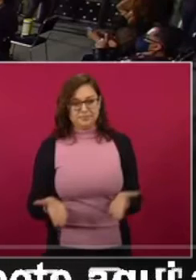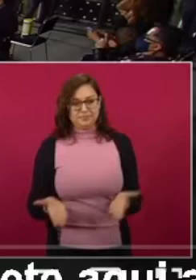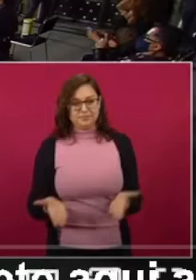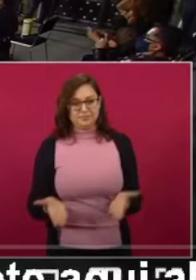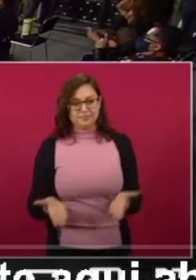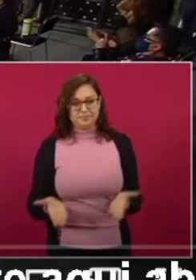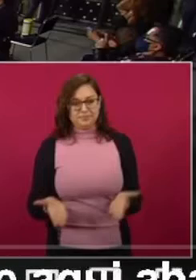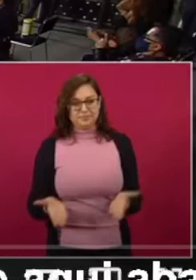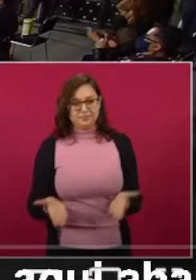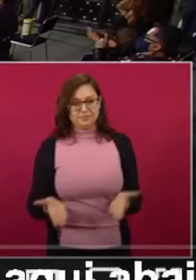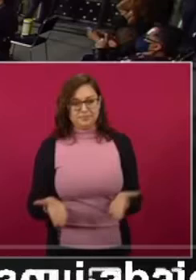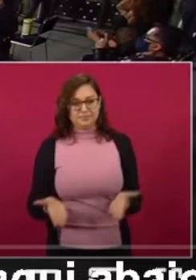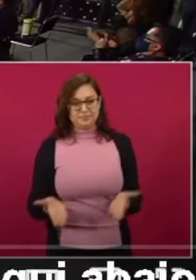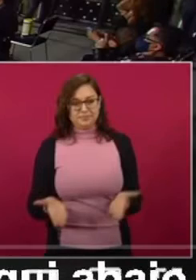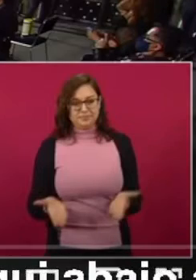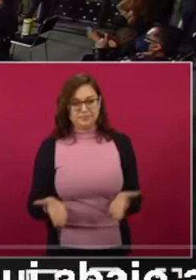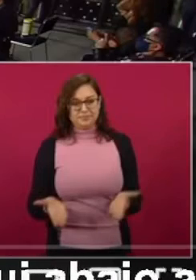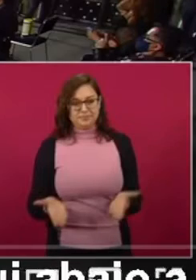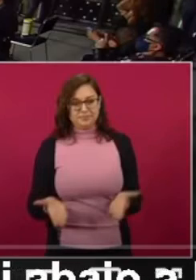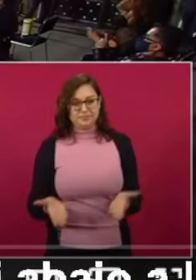para el año 24